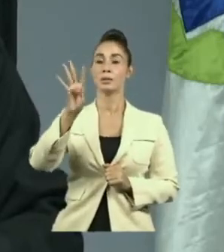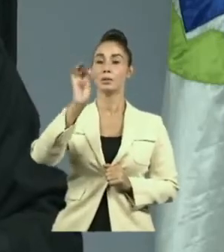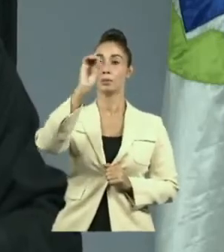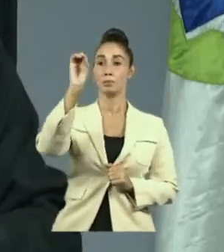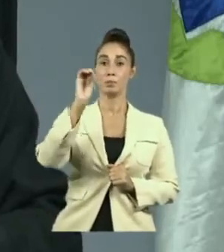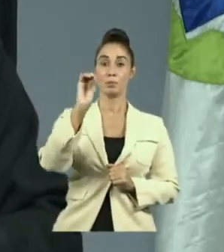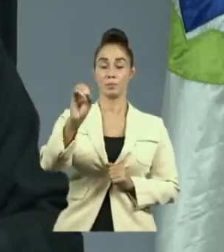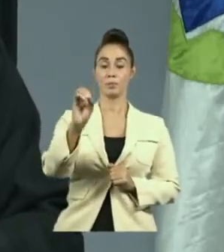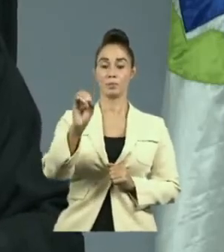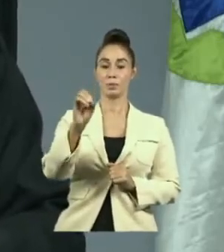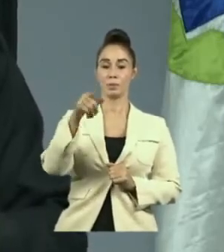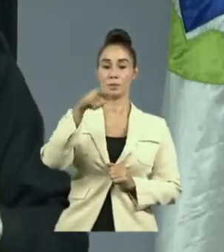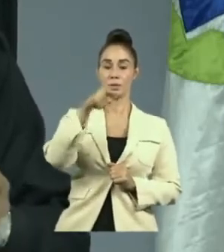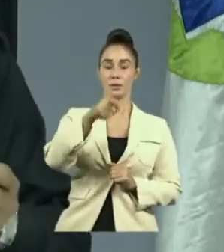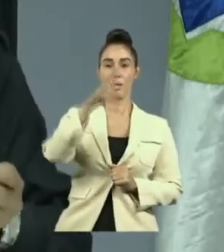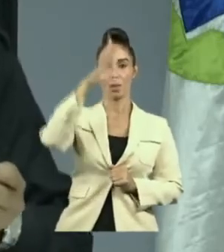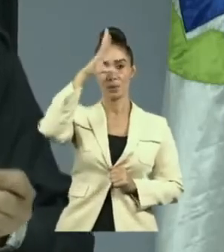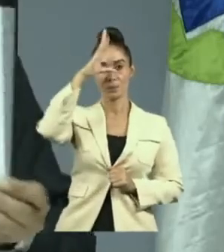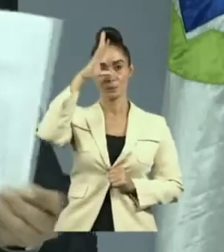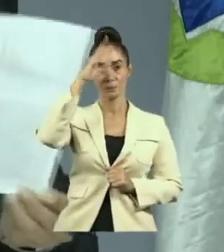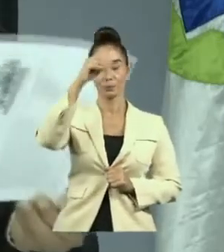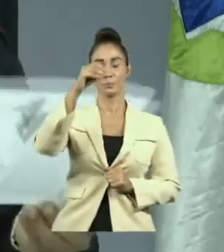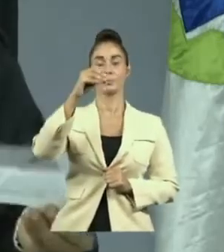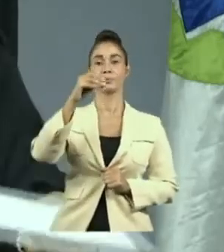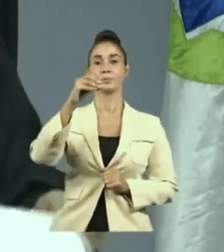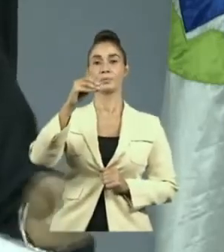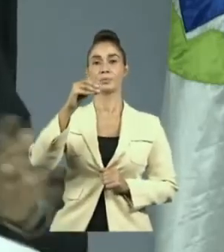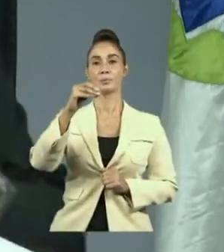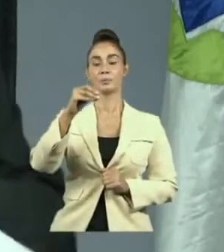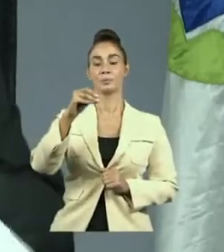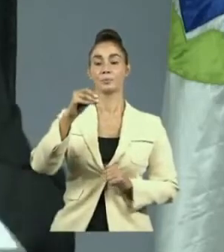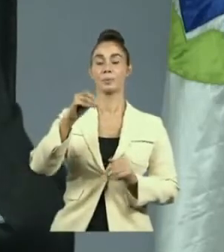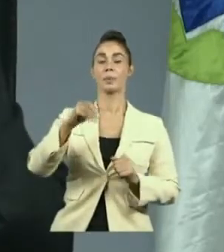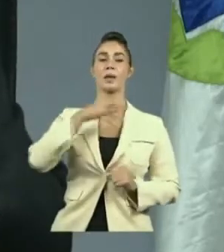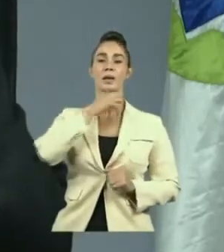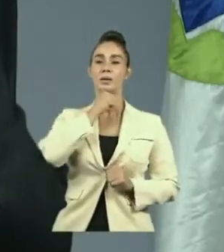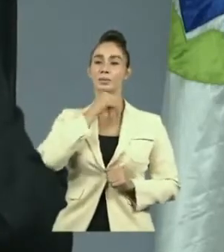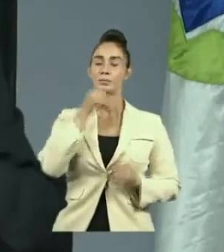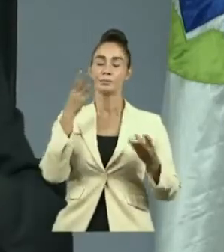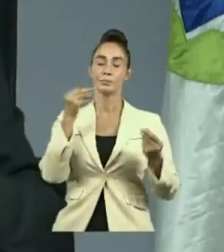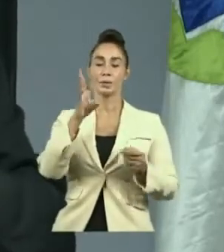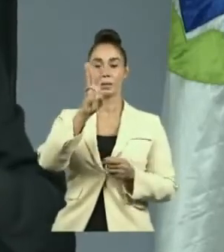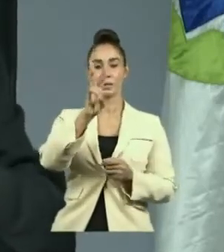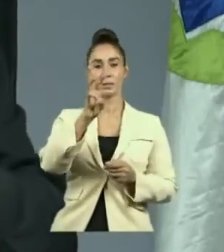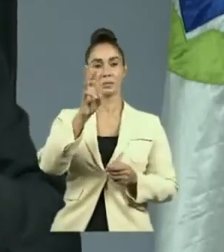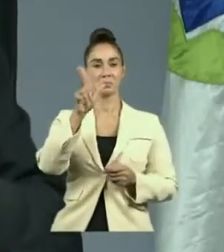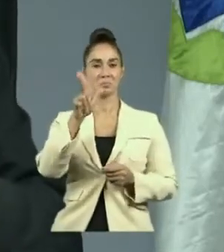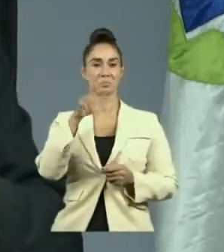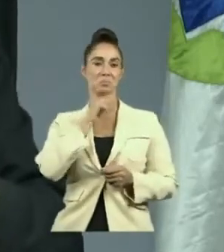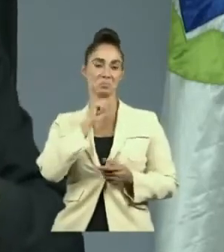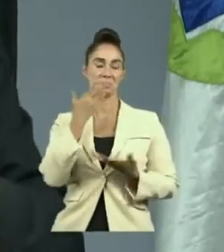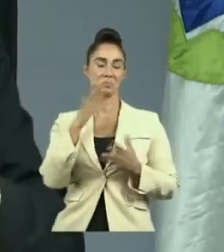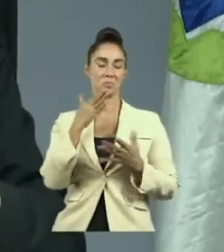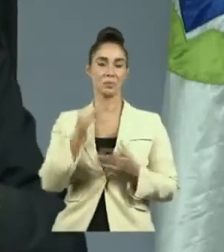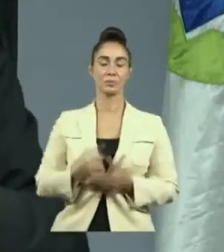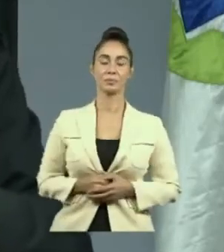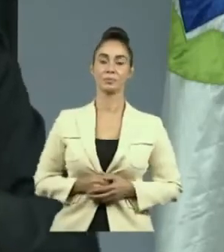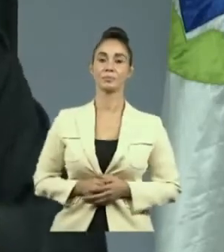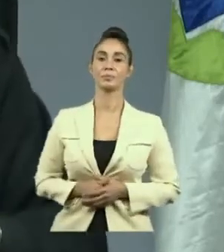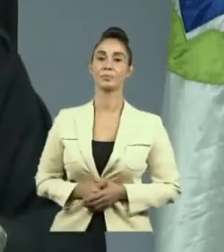corresponden a hombres y la edad promedio 63 años